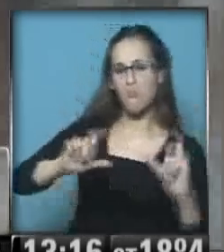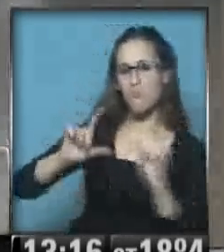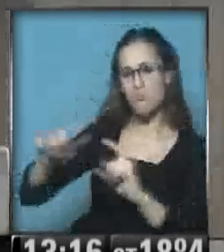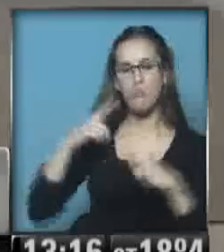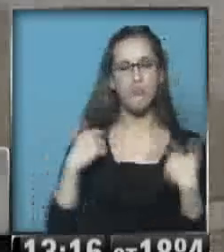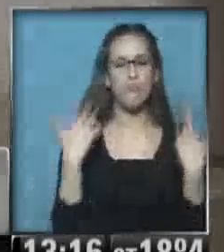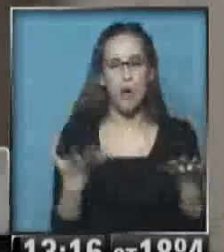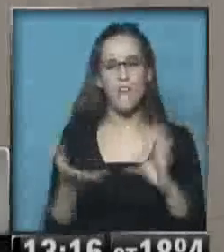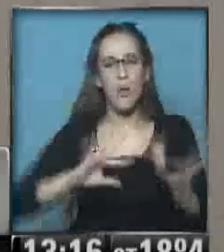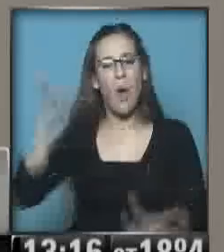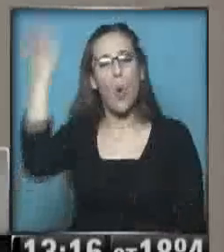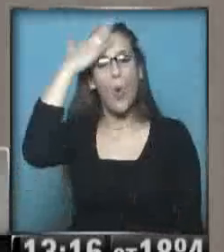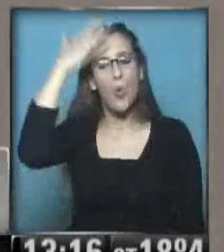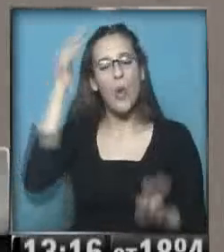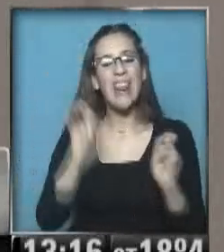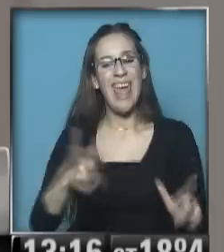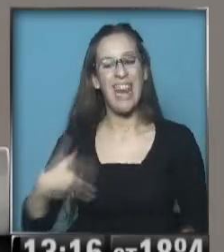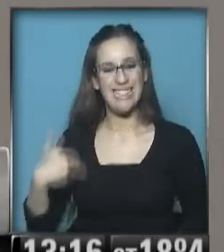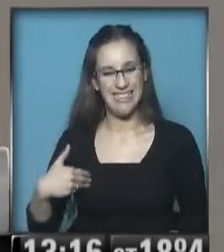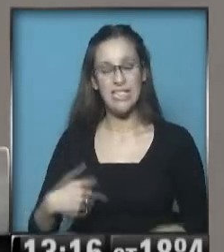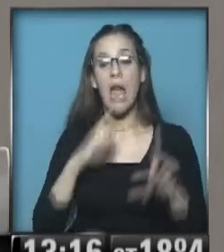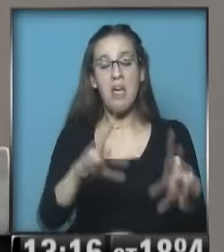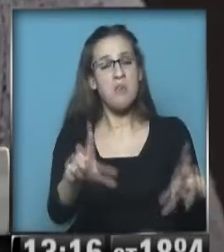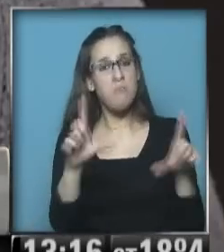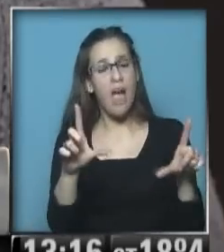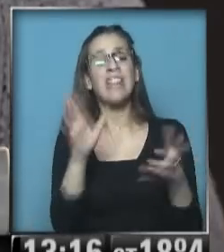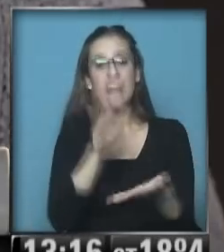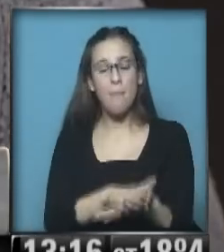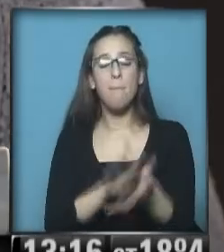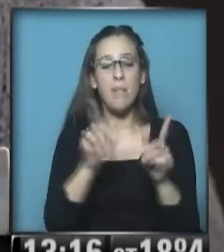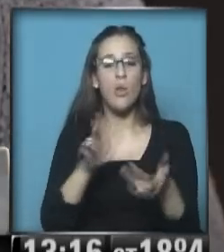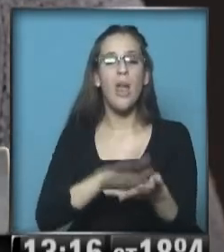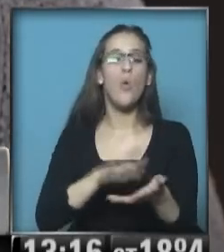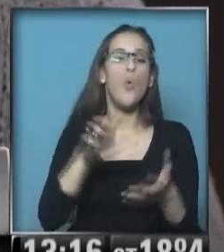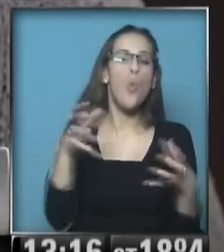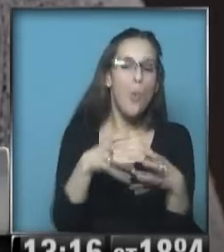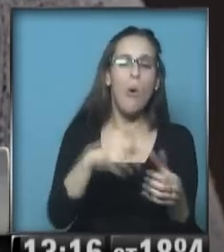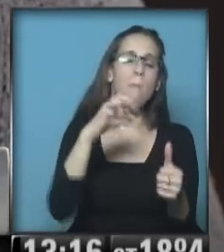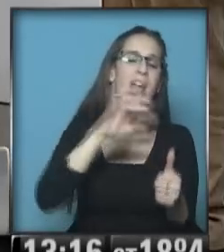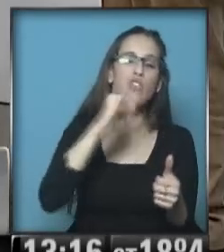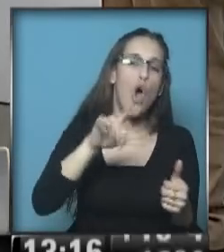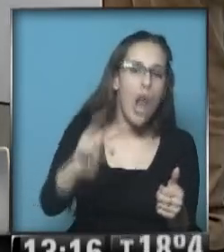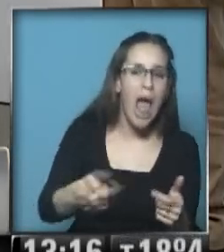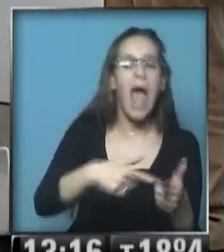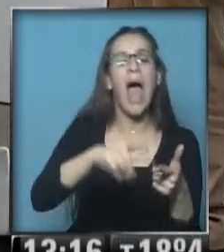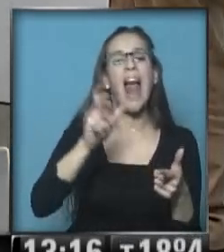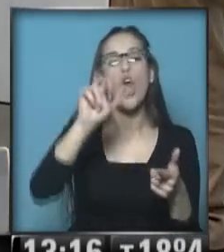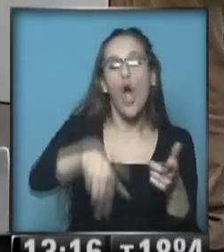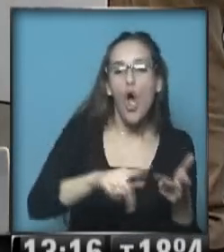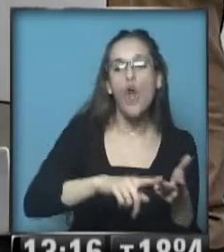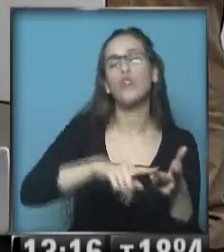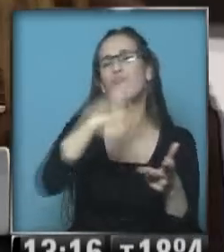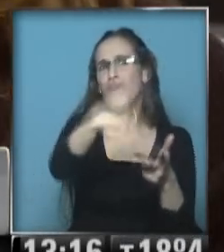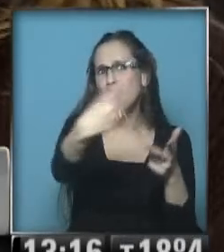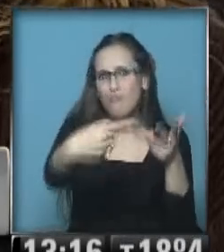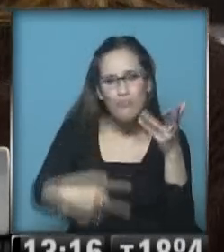identidad cultural. Como ven, imágenes que también tienen que ver con Atahualpa Yupanqui, Jorge Luis Borges, Astor Piazzolla, Alfredo Alcón y muchos de los más